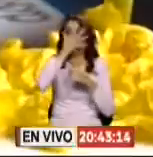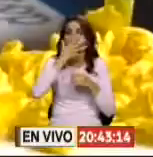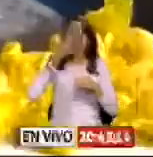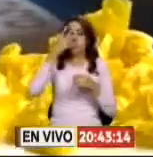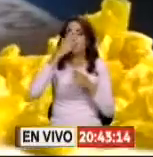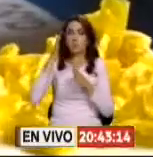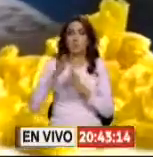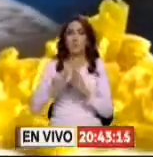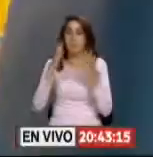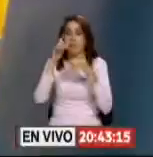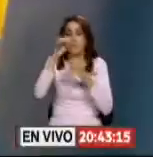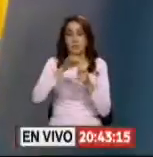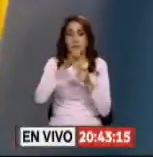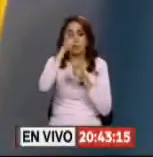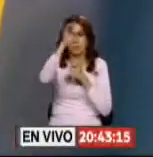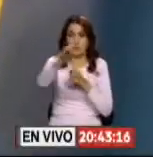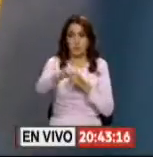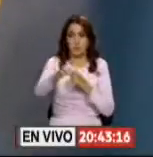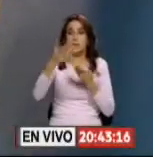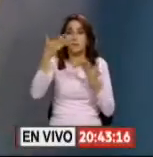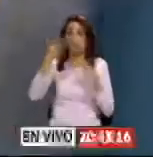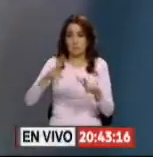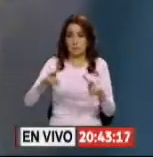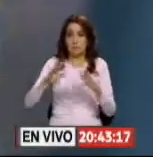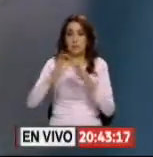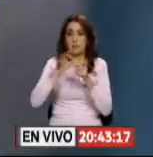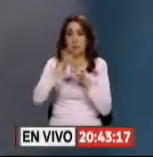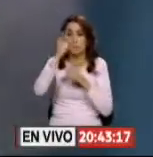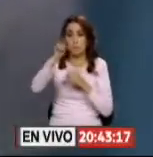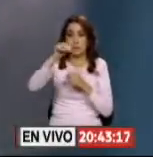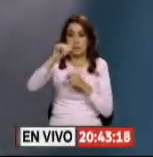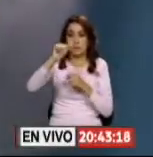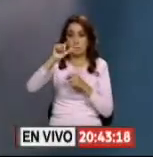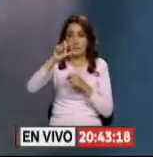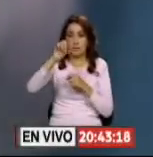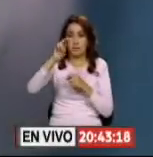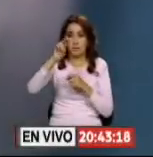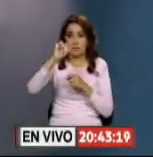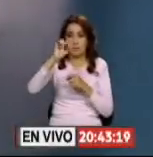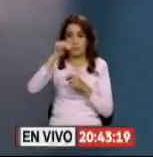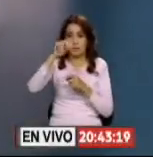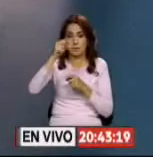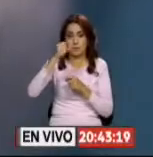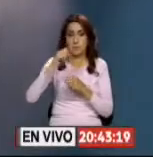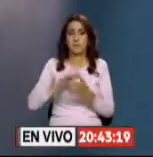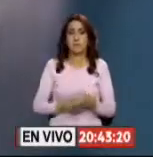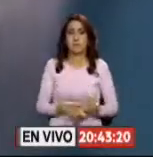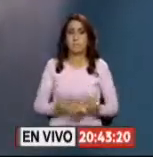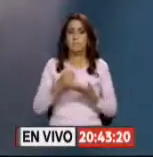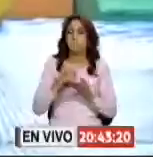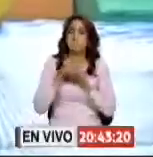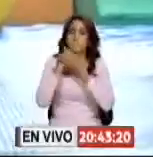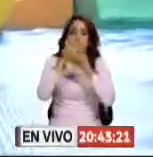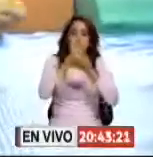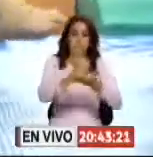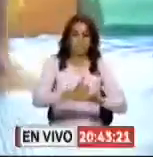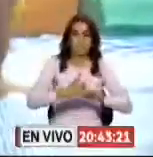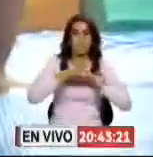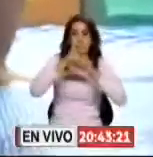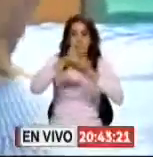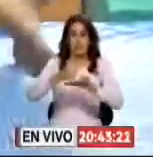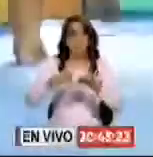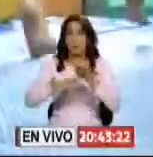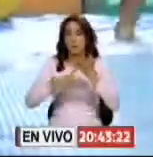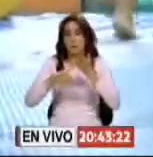La Trinitaria, Cristo del Consuelo, Las Malvinas, entre otros. La ayuda se canalizará a través del Ministerio de